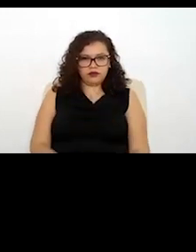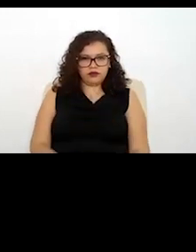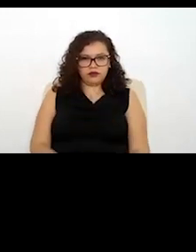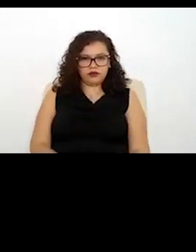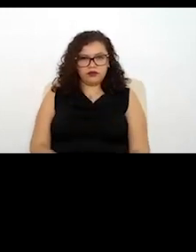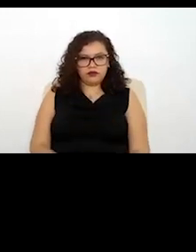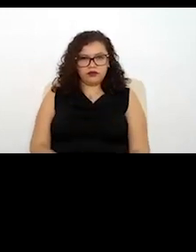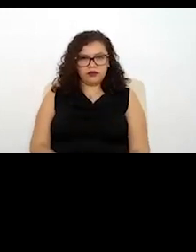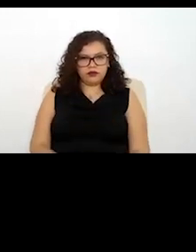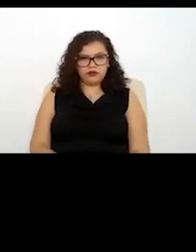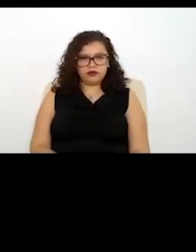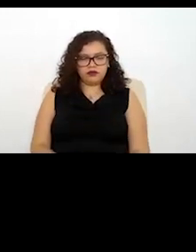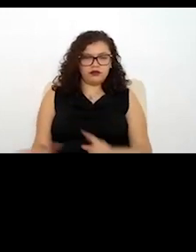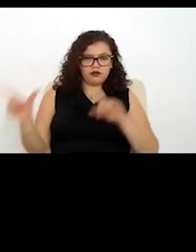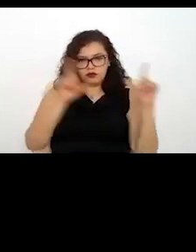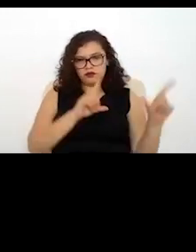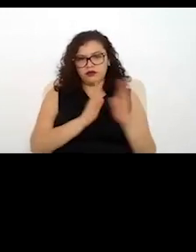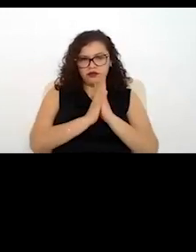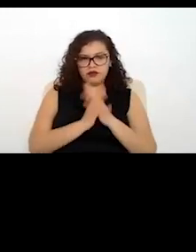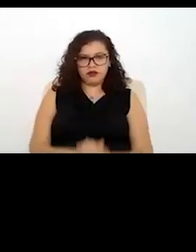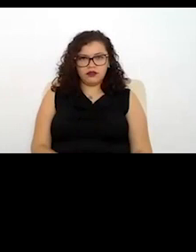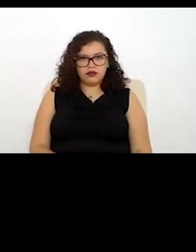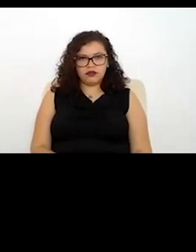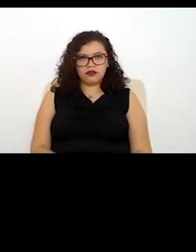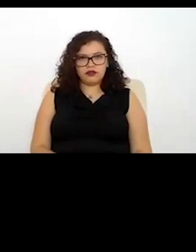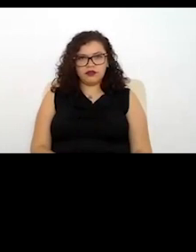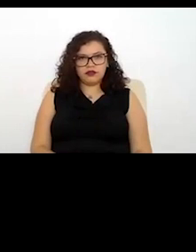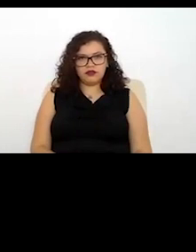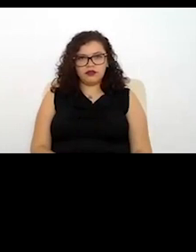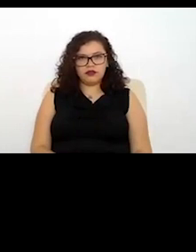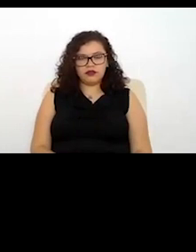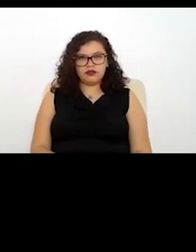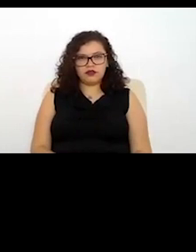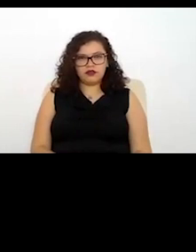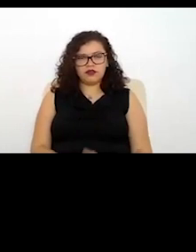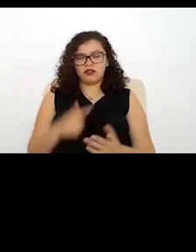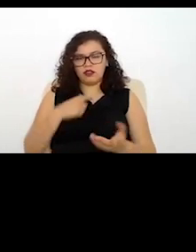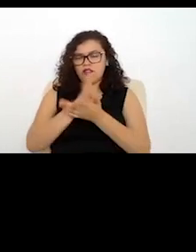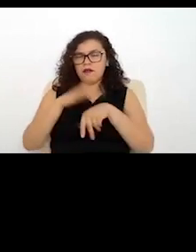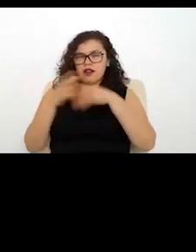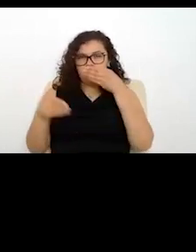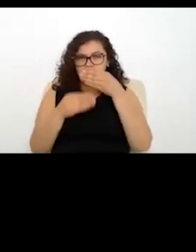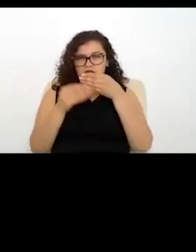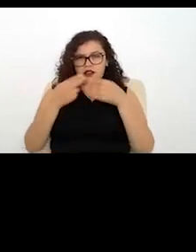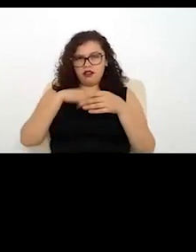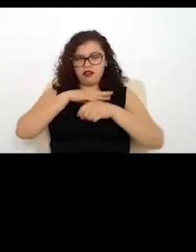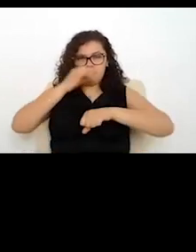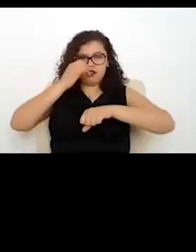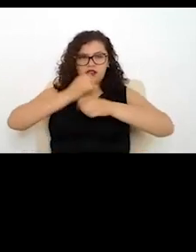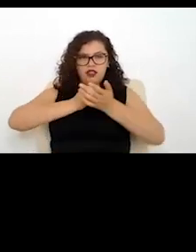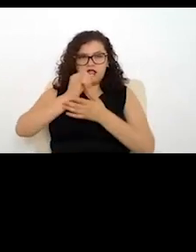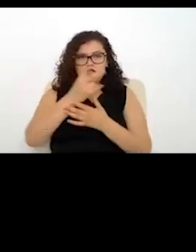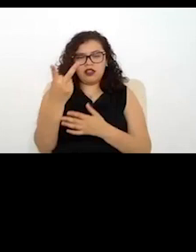¿Tú podrías cambiar diapositiva, por favor? Claro que sí, Juan. Nada más únicamente complementando. Sí. Decidimos incluir estas